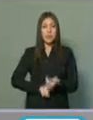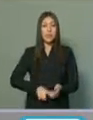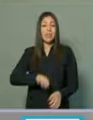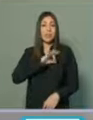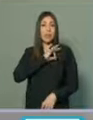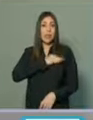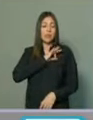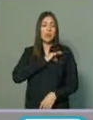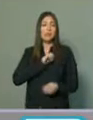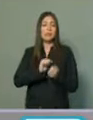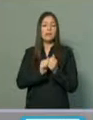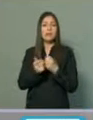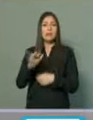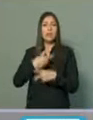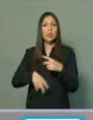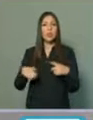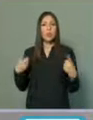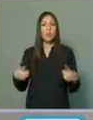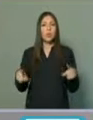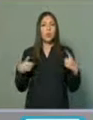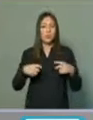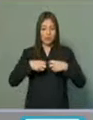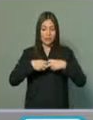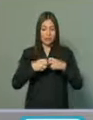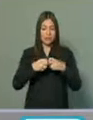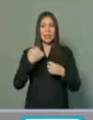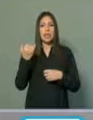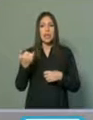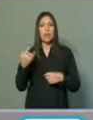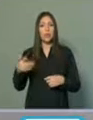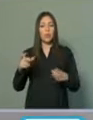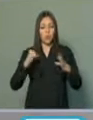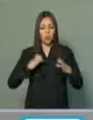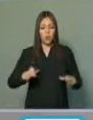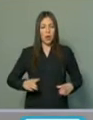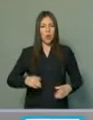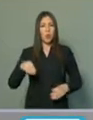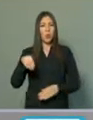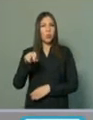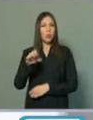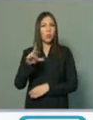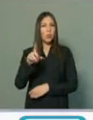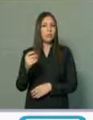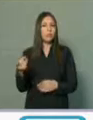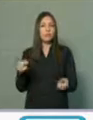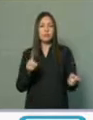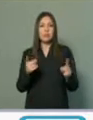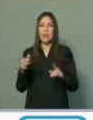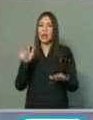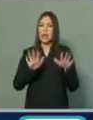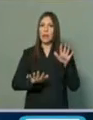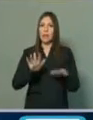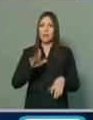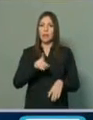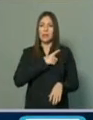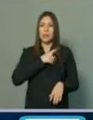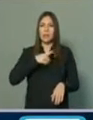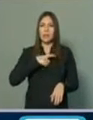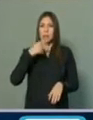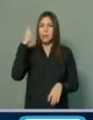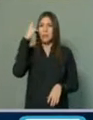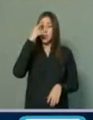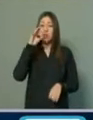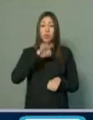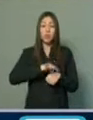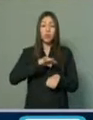más articulares, sino musculares y de la capa que cubre al músculo, la aponeurosis. Entonces, hay que hacer una historia clínica